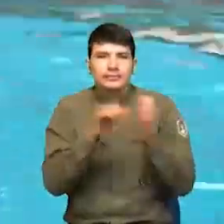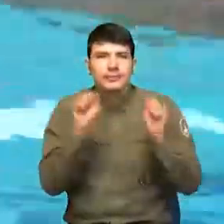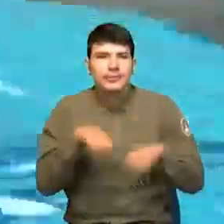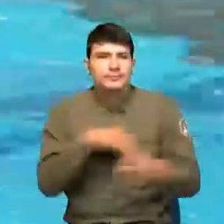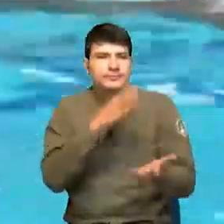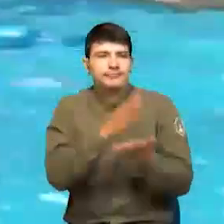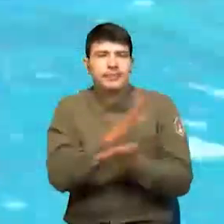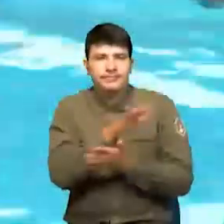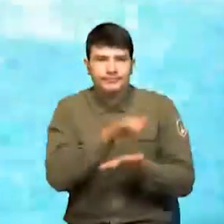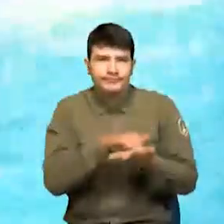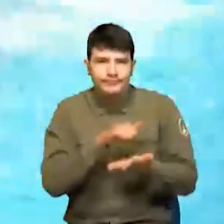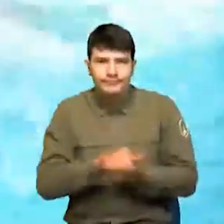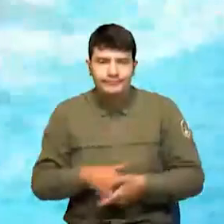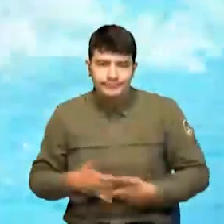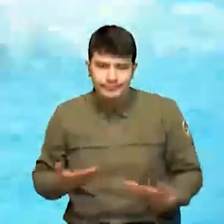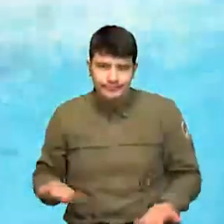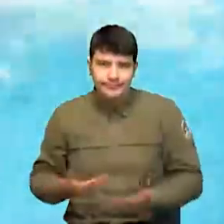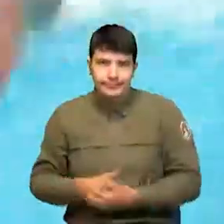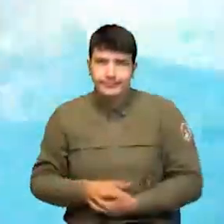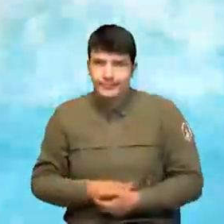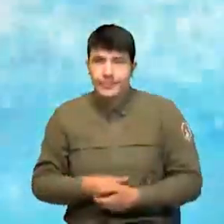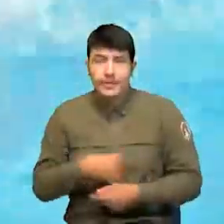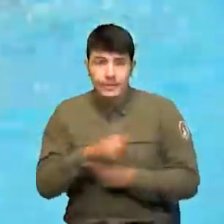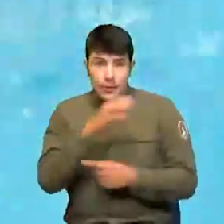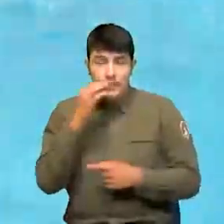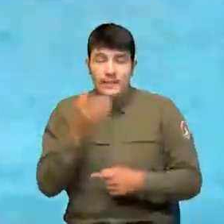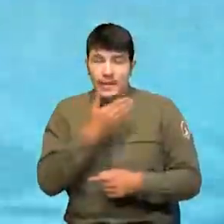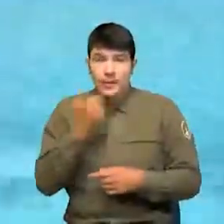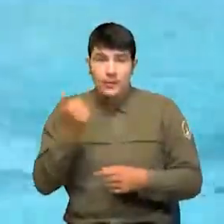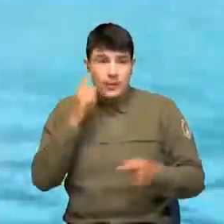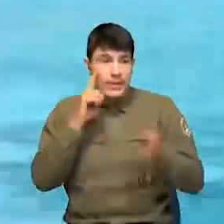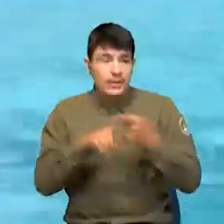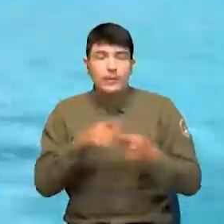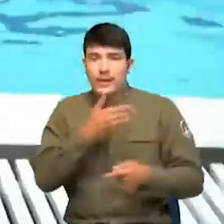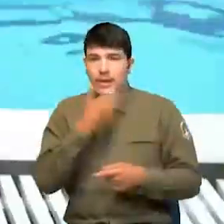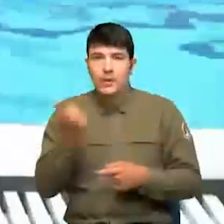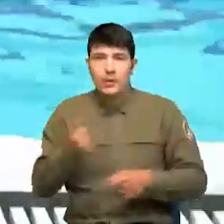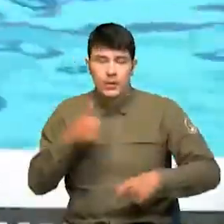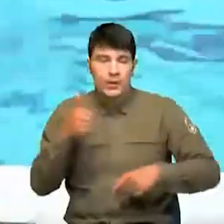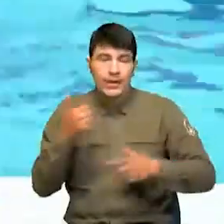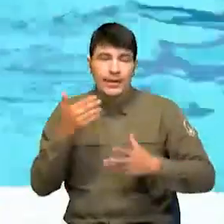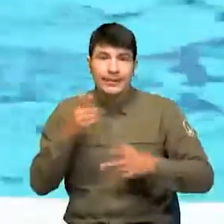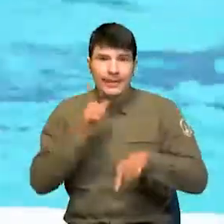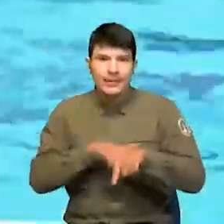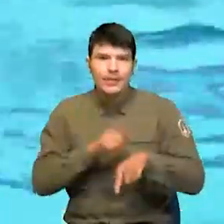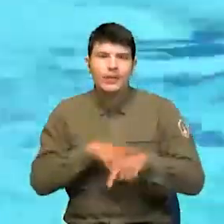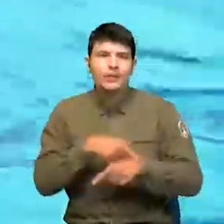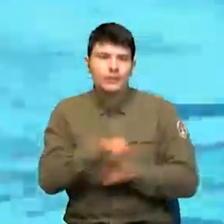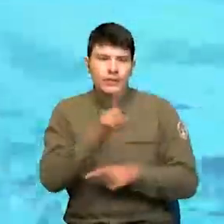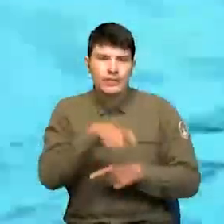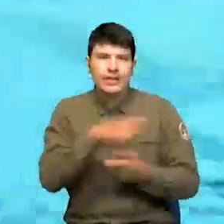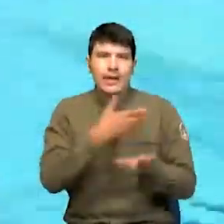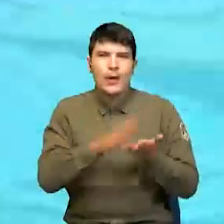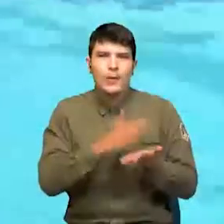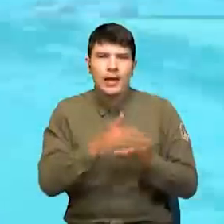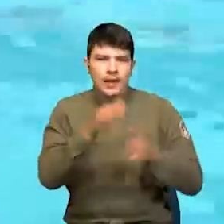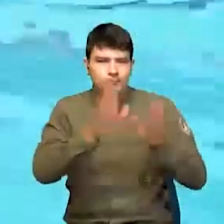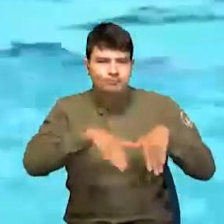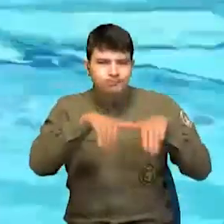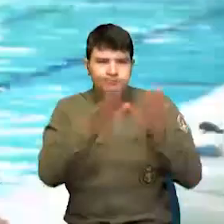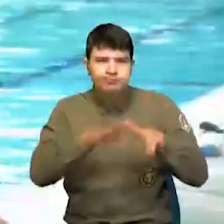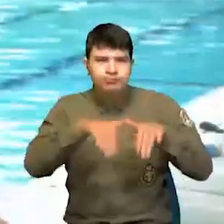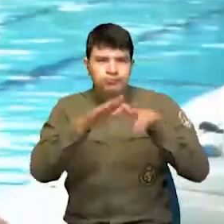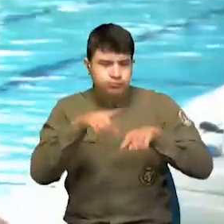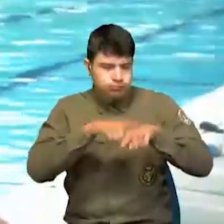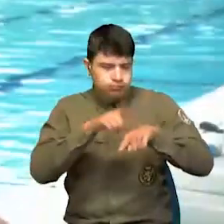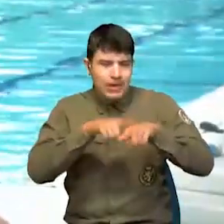tiempos y ubicarse mejor en el ranking nacional. Para esto es necesario una monoaleta y así seguir llevando los colores de Santander muy en alto. Pues